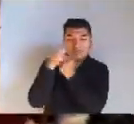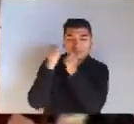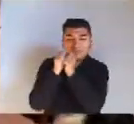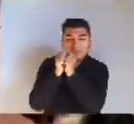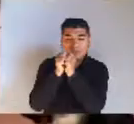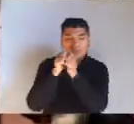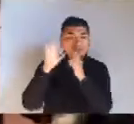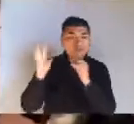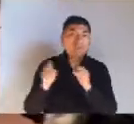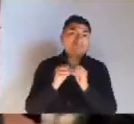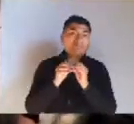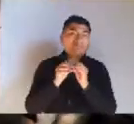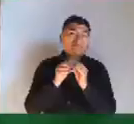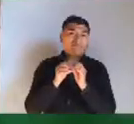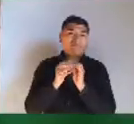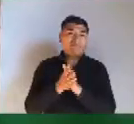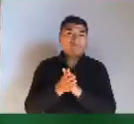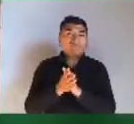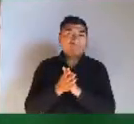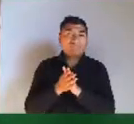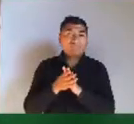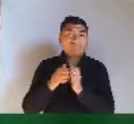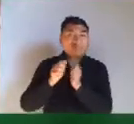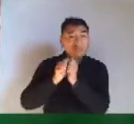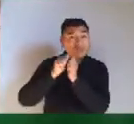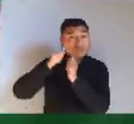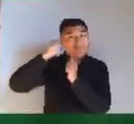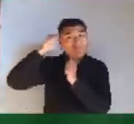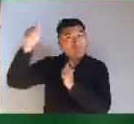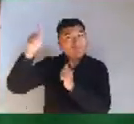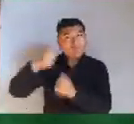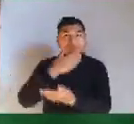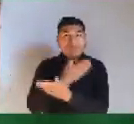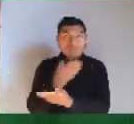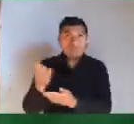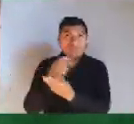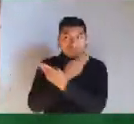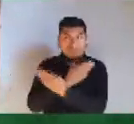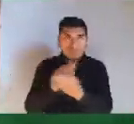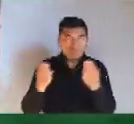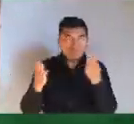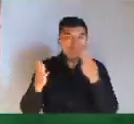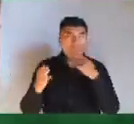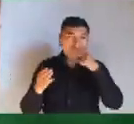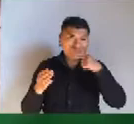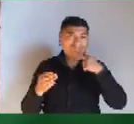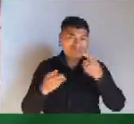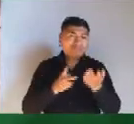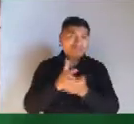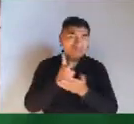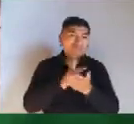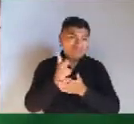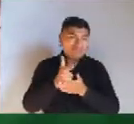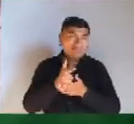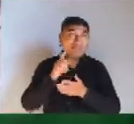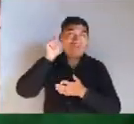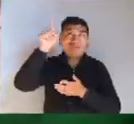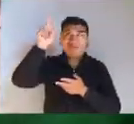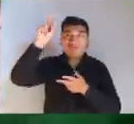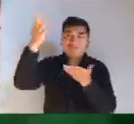mucho más. Nos distanciamos por los bienes materiales, decía muy bien Monseñor, ¿verdad? Si Él no me